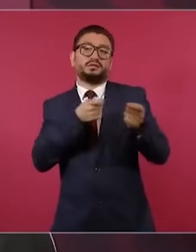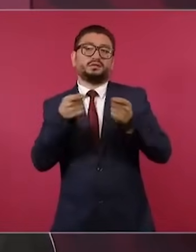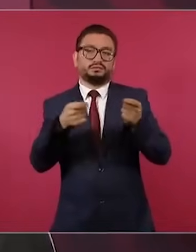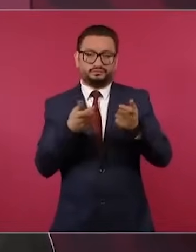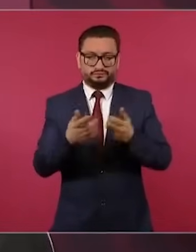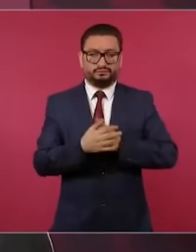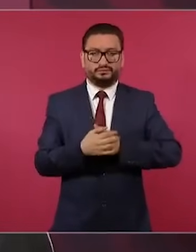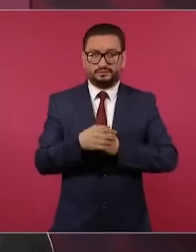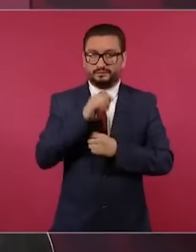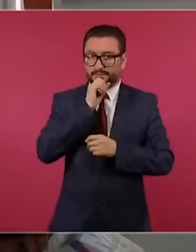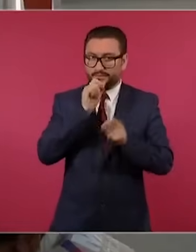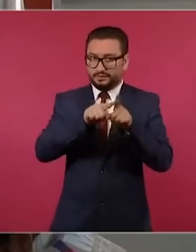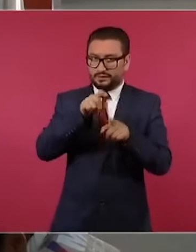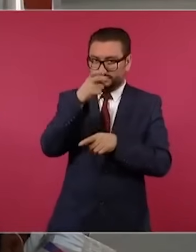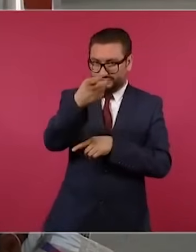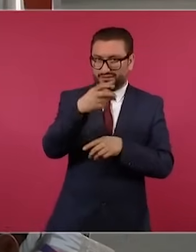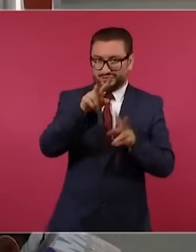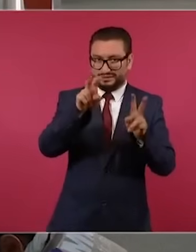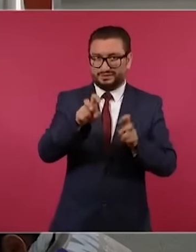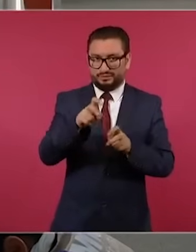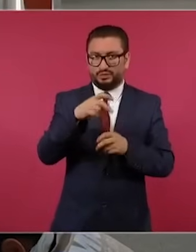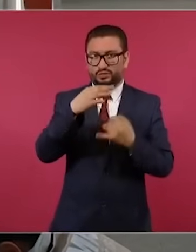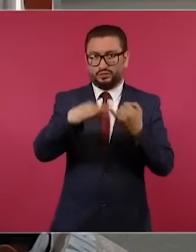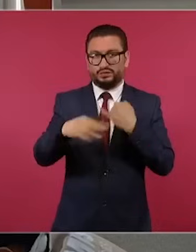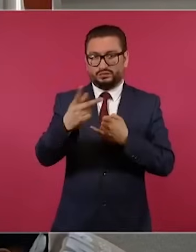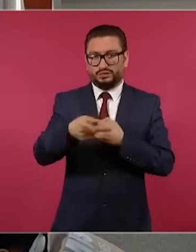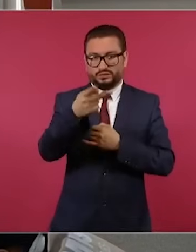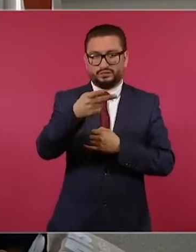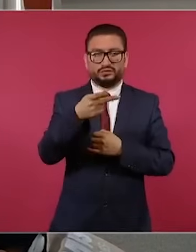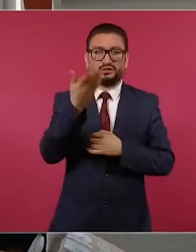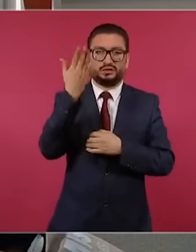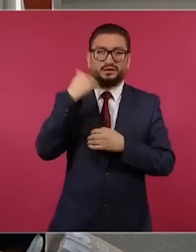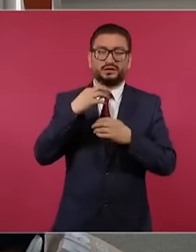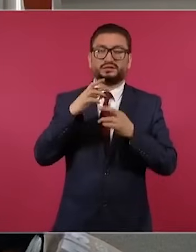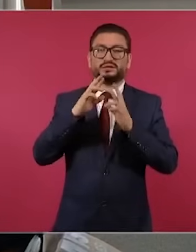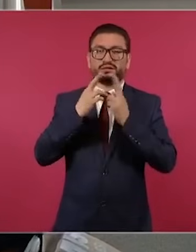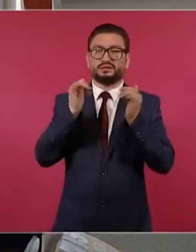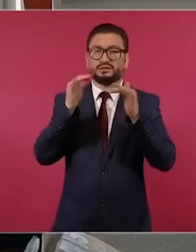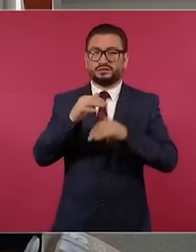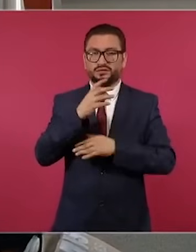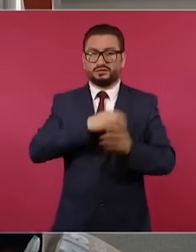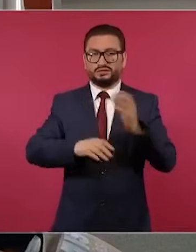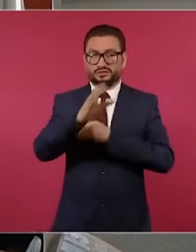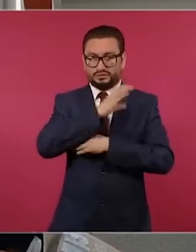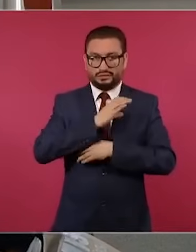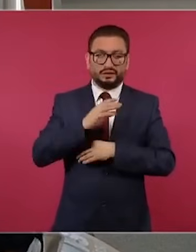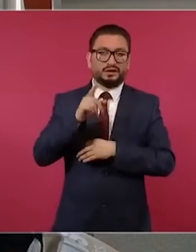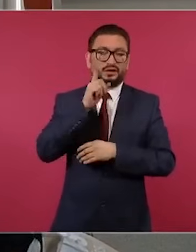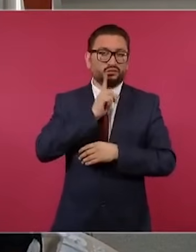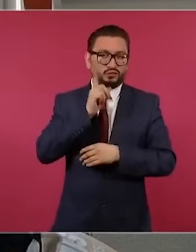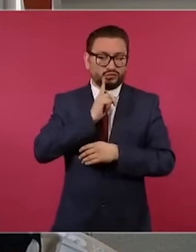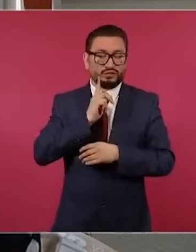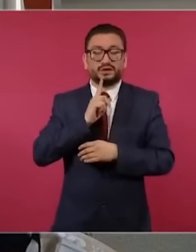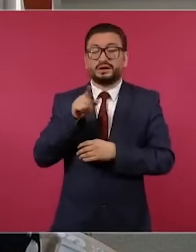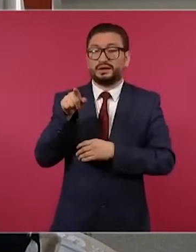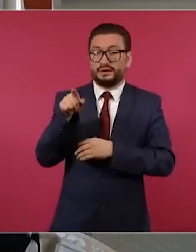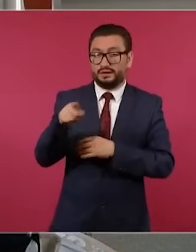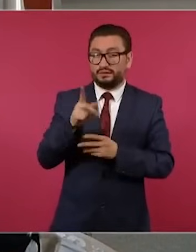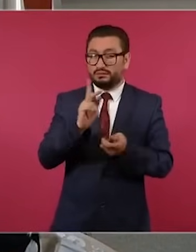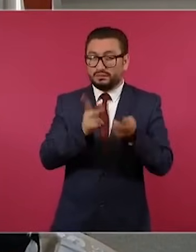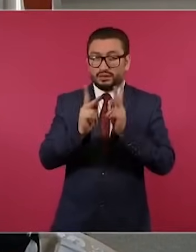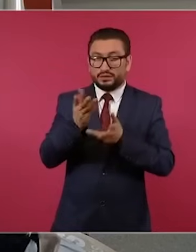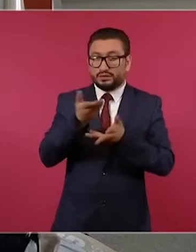Precisamente sobre esto, presidente, la última pregunta era si en la reunión con Claudia Sheinbaum usted ha hablado hace un momento de que tienen que